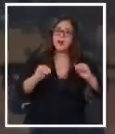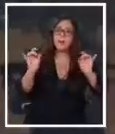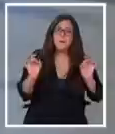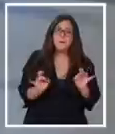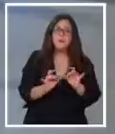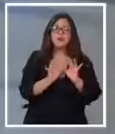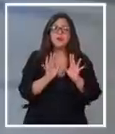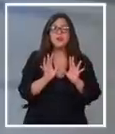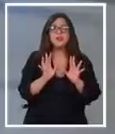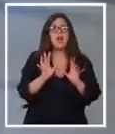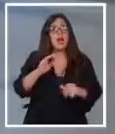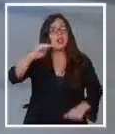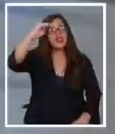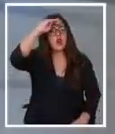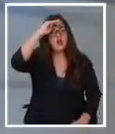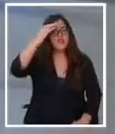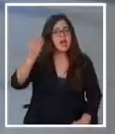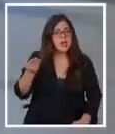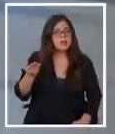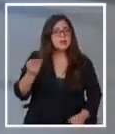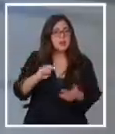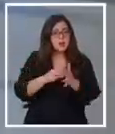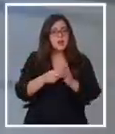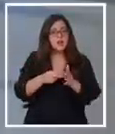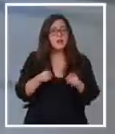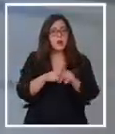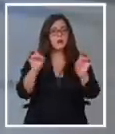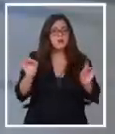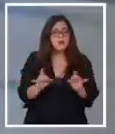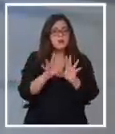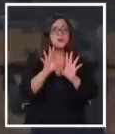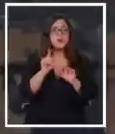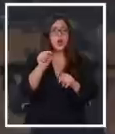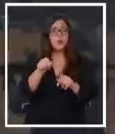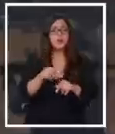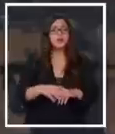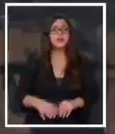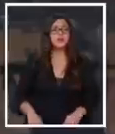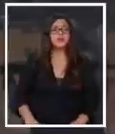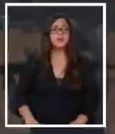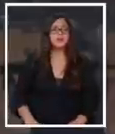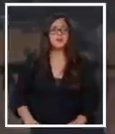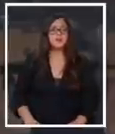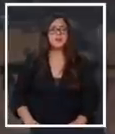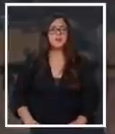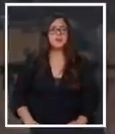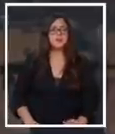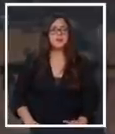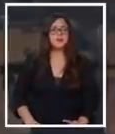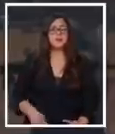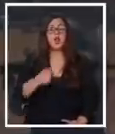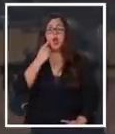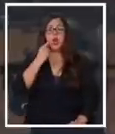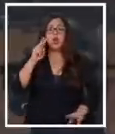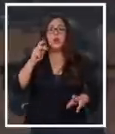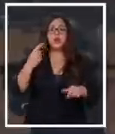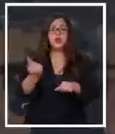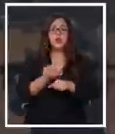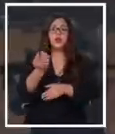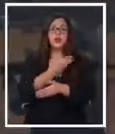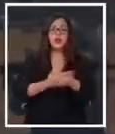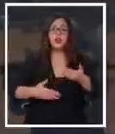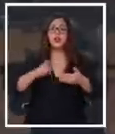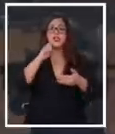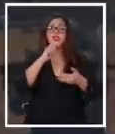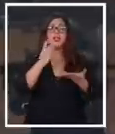un poco ingenuo para un problema tan grande y tan complejo como es que el diálogo es el método uno